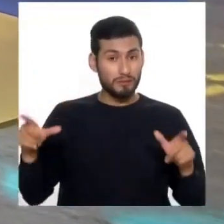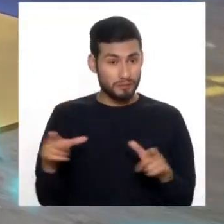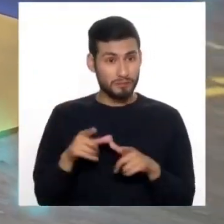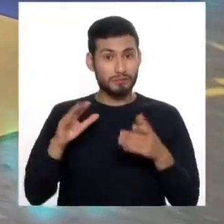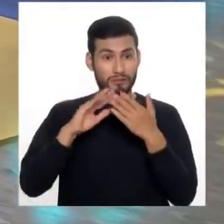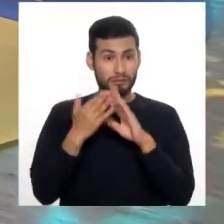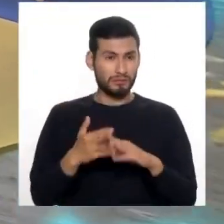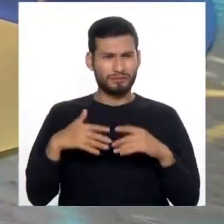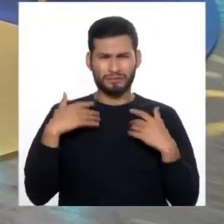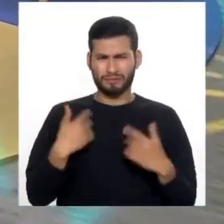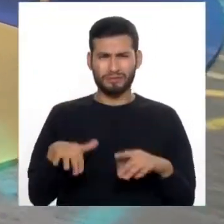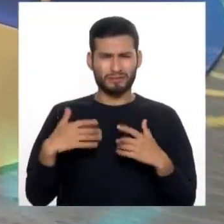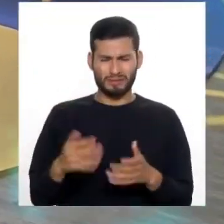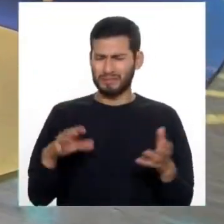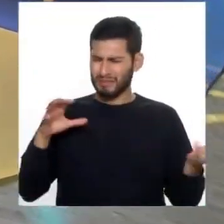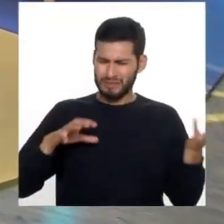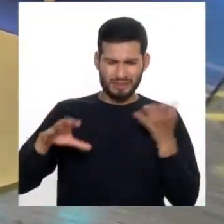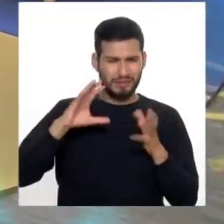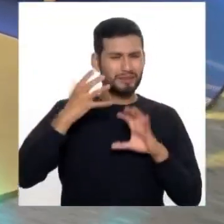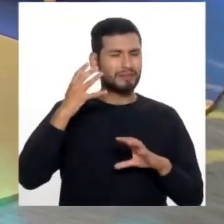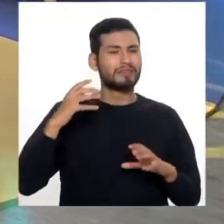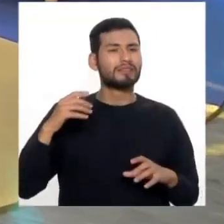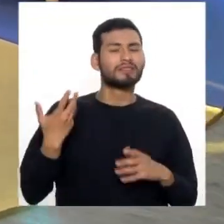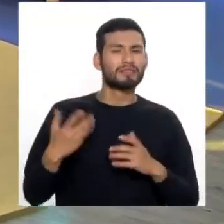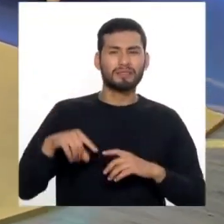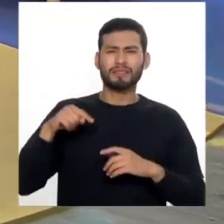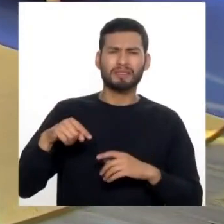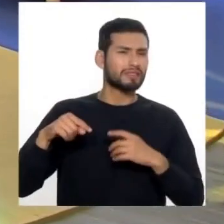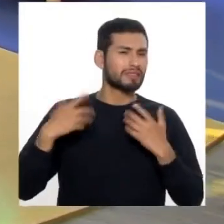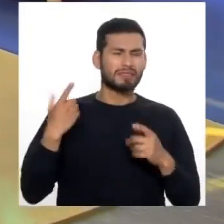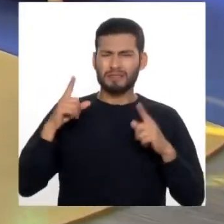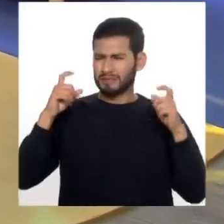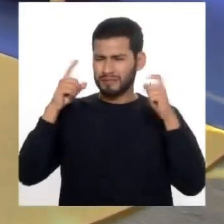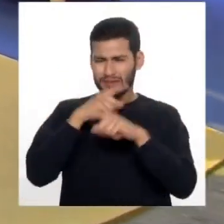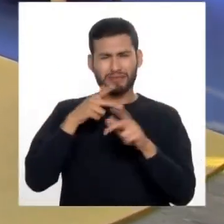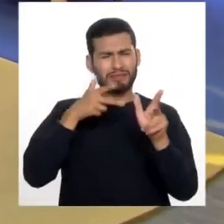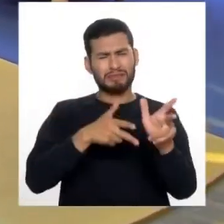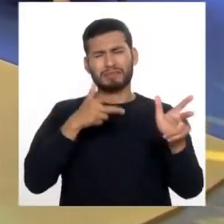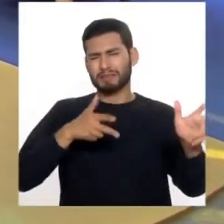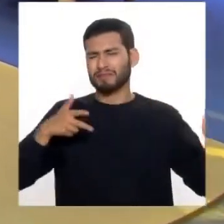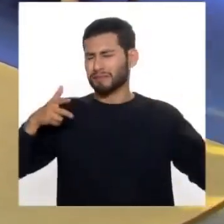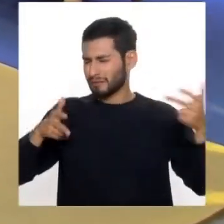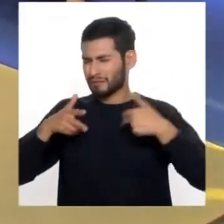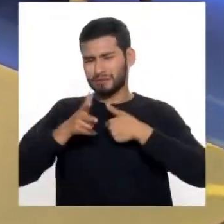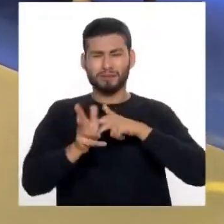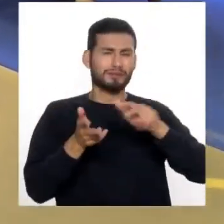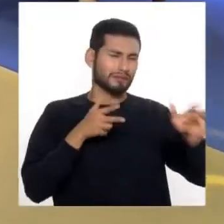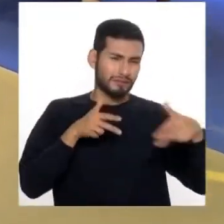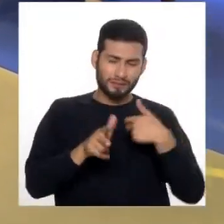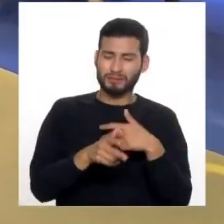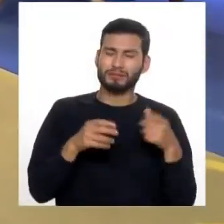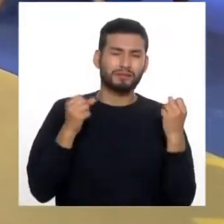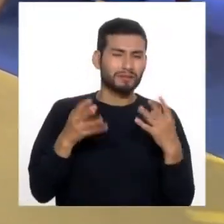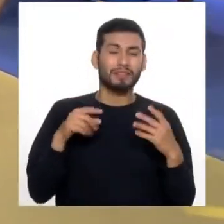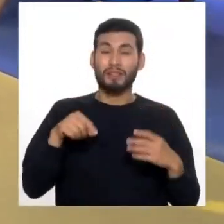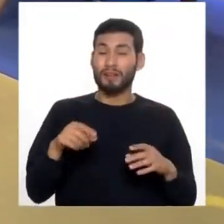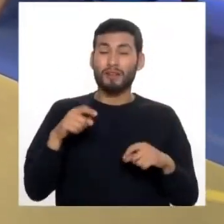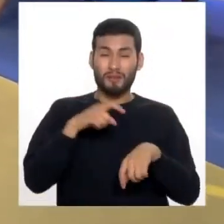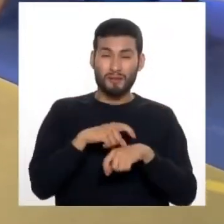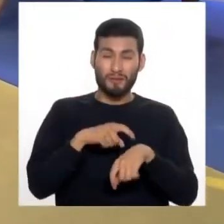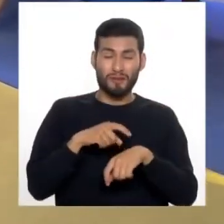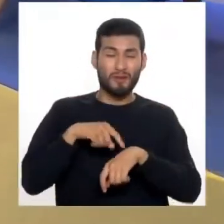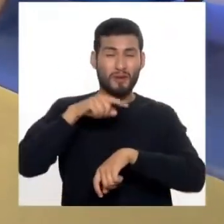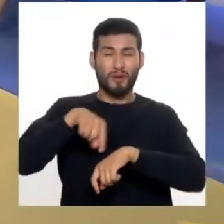ciudad caótica por completo, con un tránsito muy difícil. Sabemos que hay tránsito y que hay picos